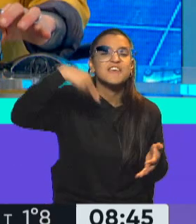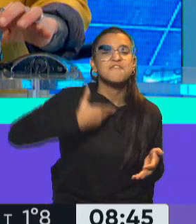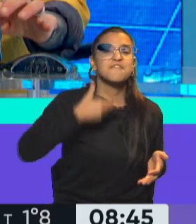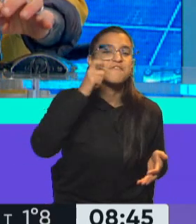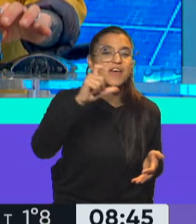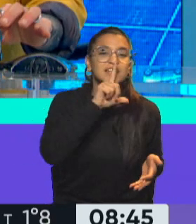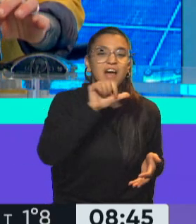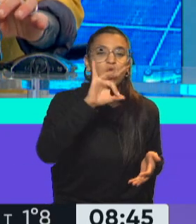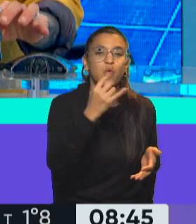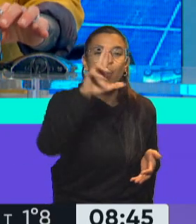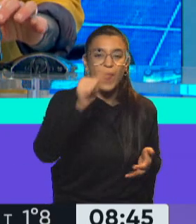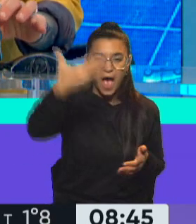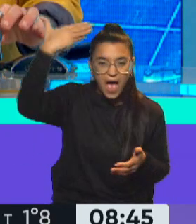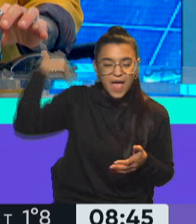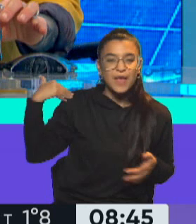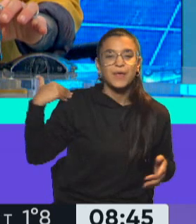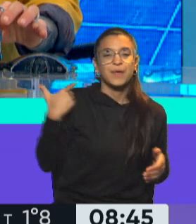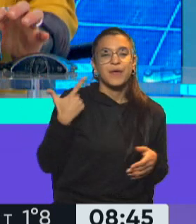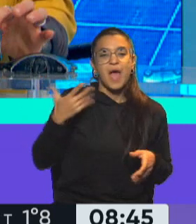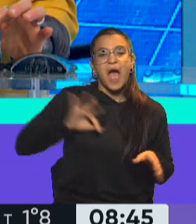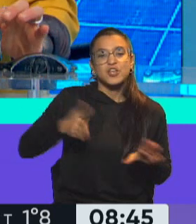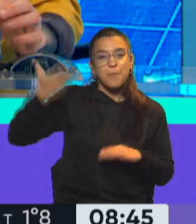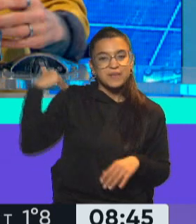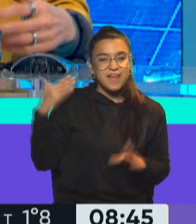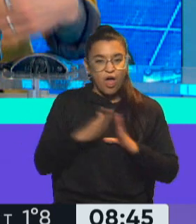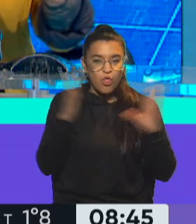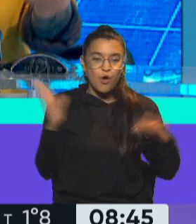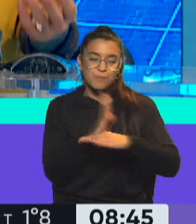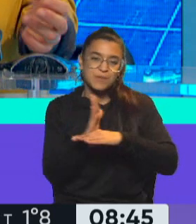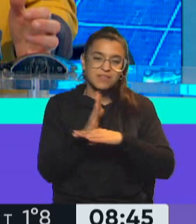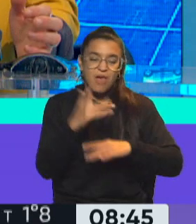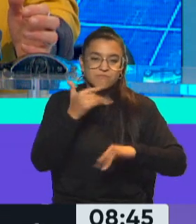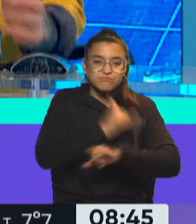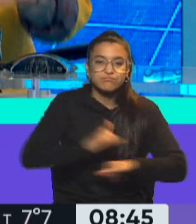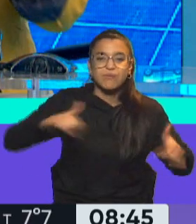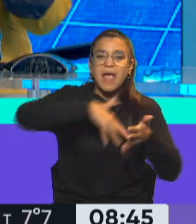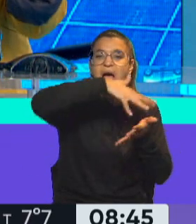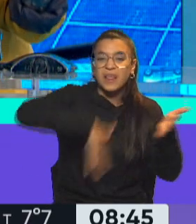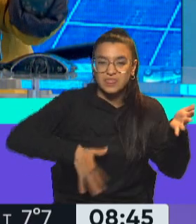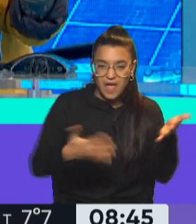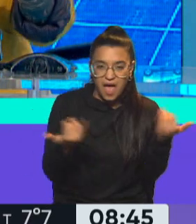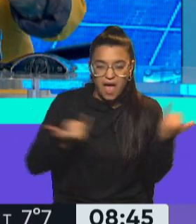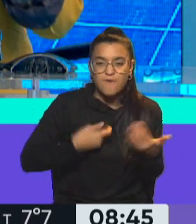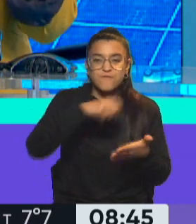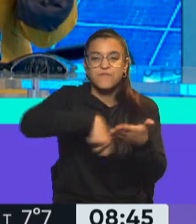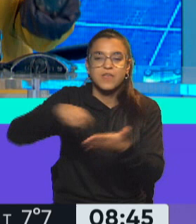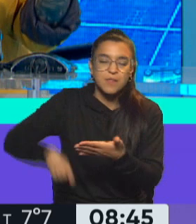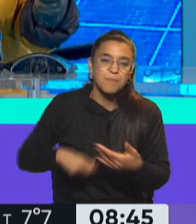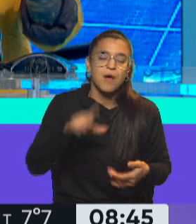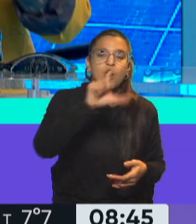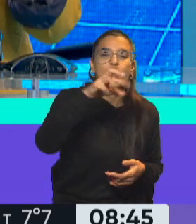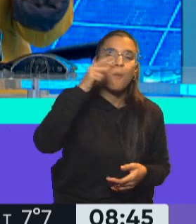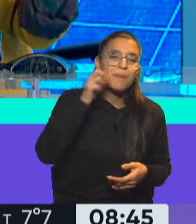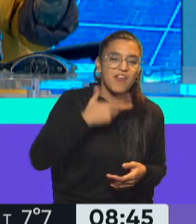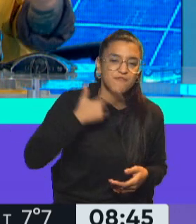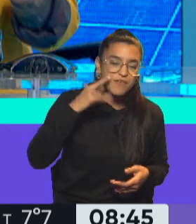Recuerdan ustedes, en mediados del año pasado se difundió una carta que, entre otros, firmaron Darío